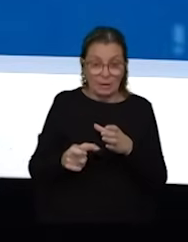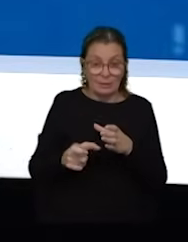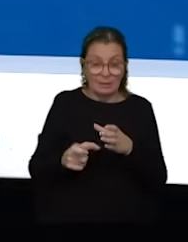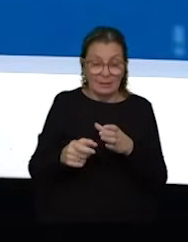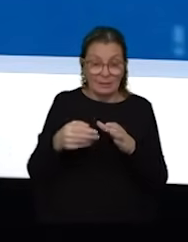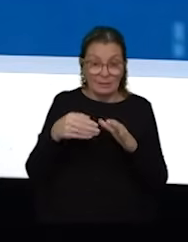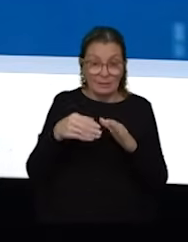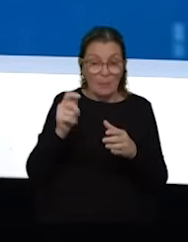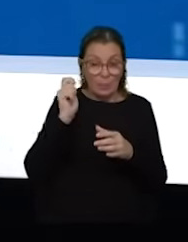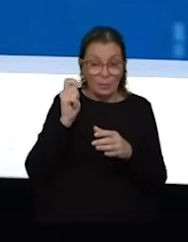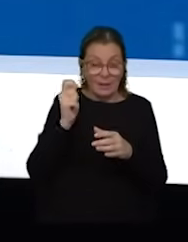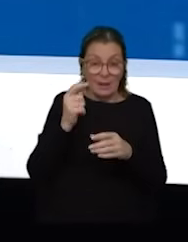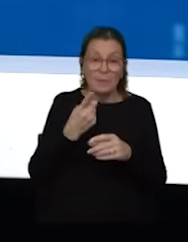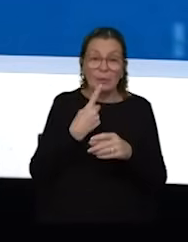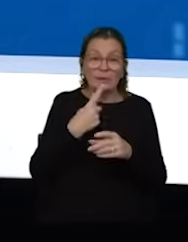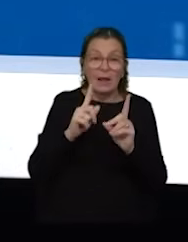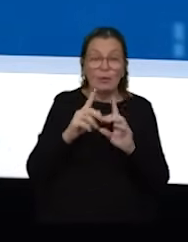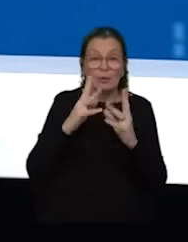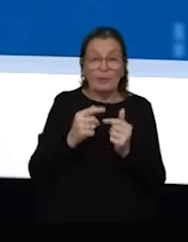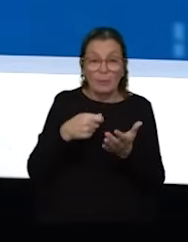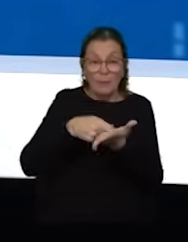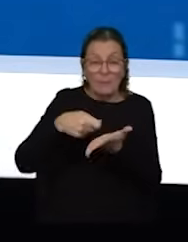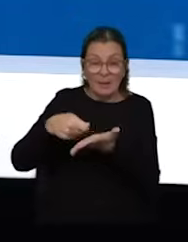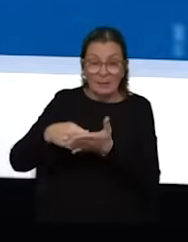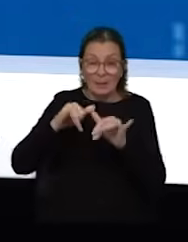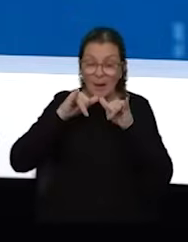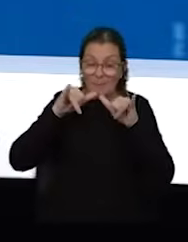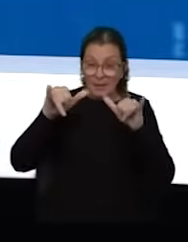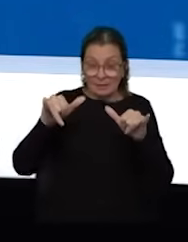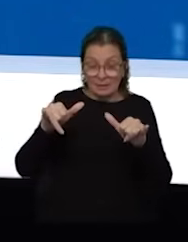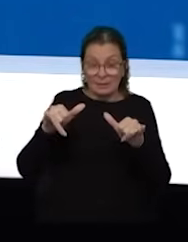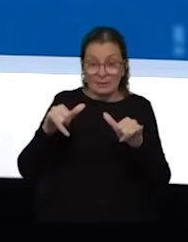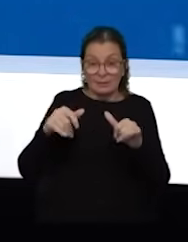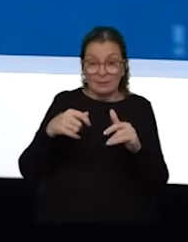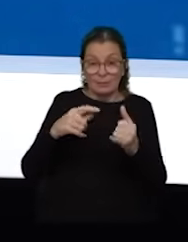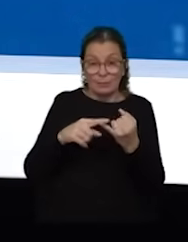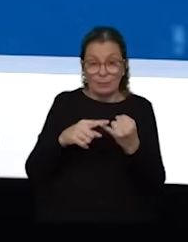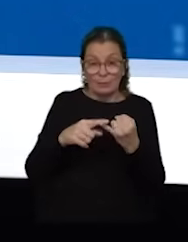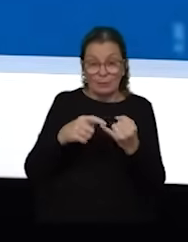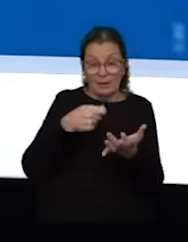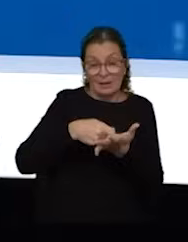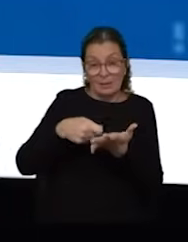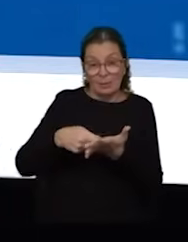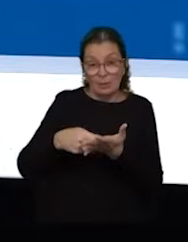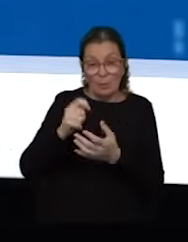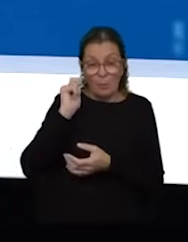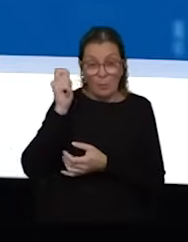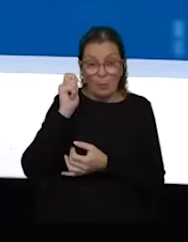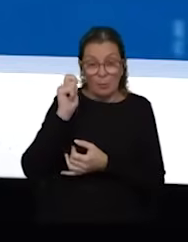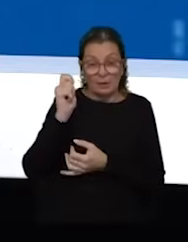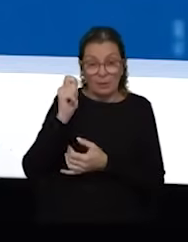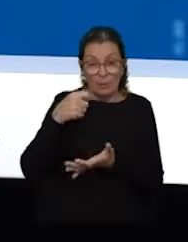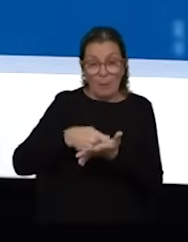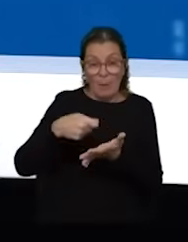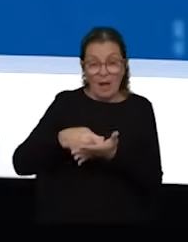están expuestos públicamente y que de alguna forma también financian esas campañas porque las campañas se financian con financiamiento público a través del